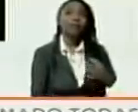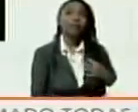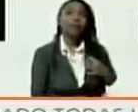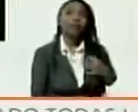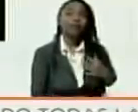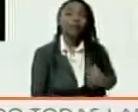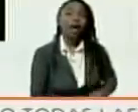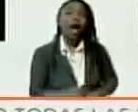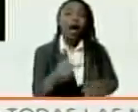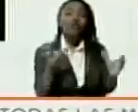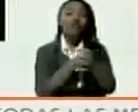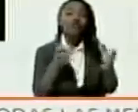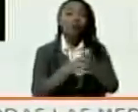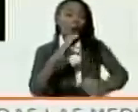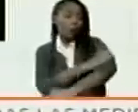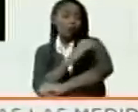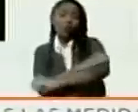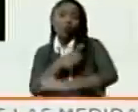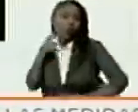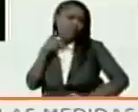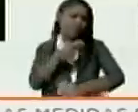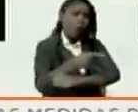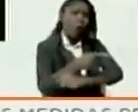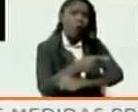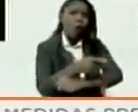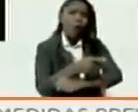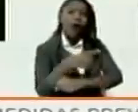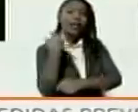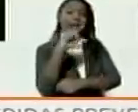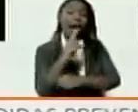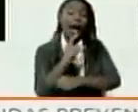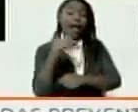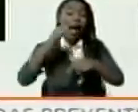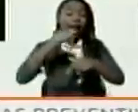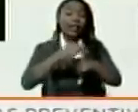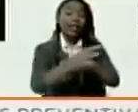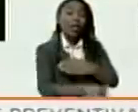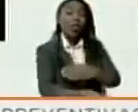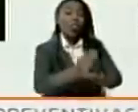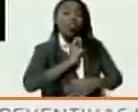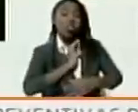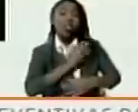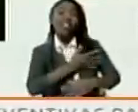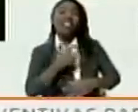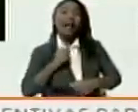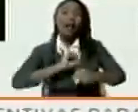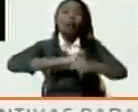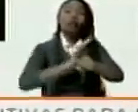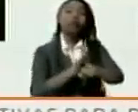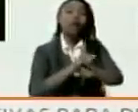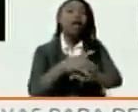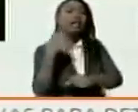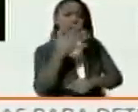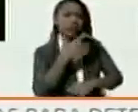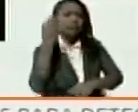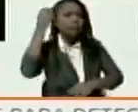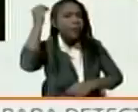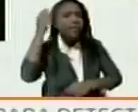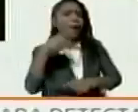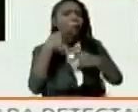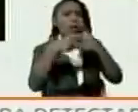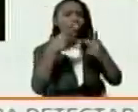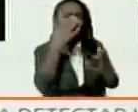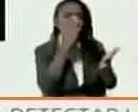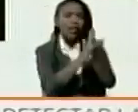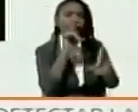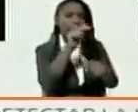hay un sector opositor que ha estado ligando que haya casos de coronavirus. ¿Cree que va a haber alguna tregua en el tema político en frente a